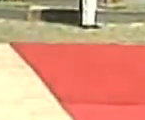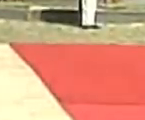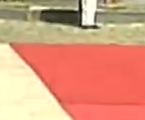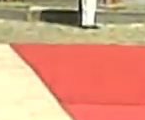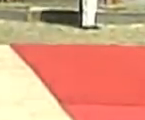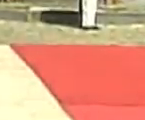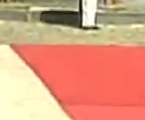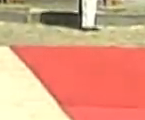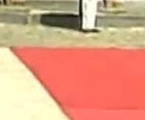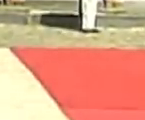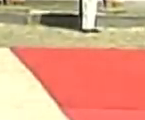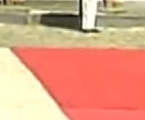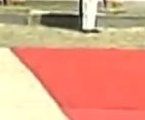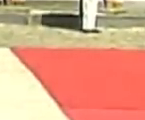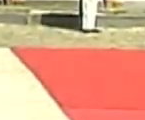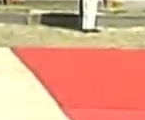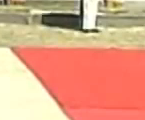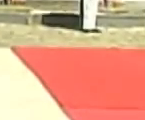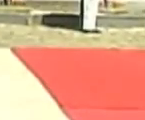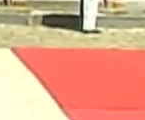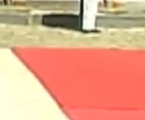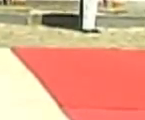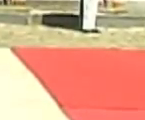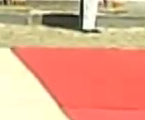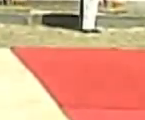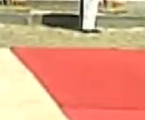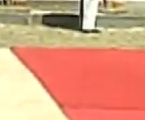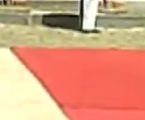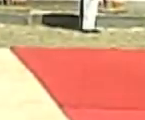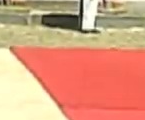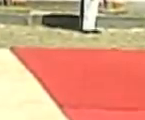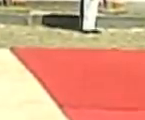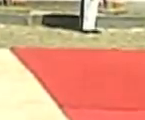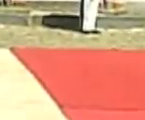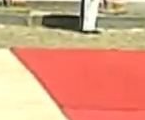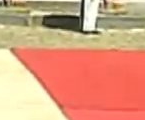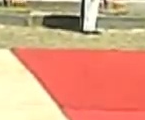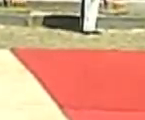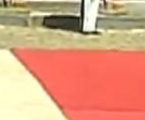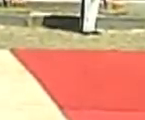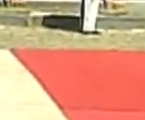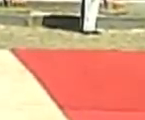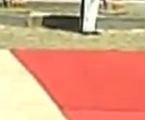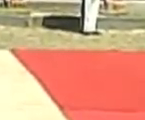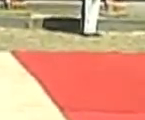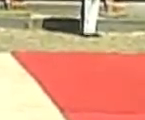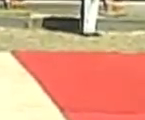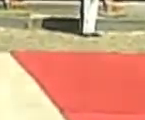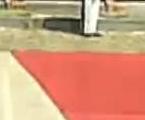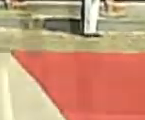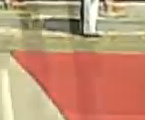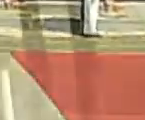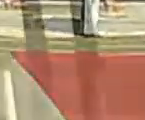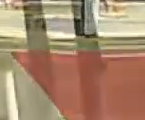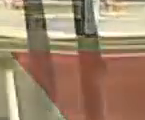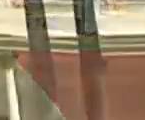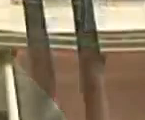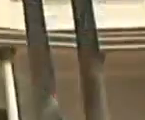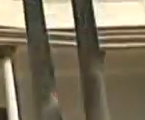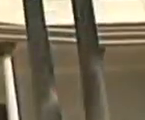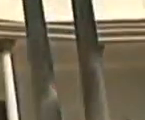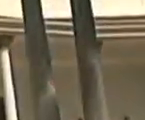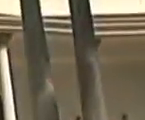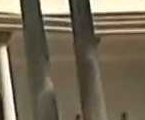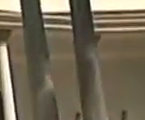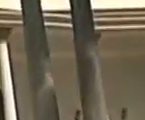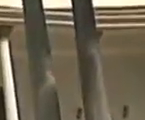277 diputados, de los cuales 256 diputados de la patria en este día, por demás histórico, y